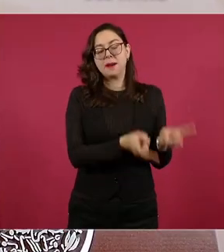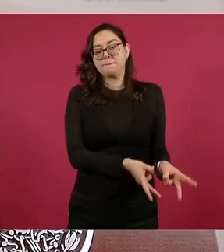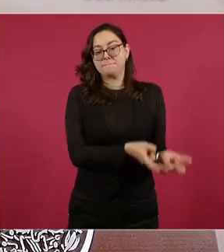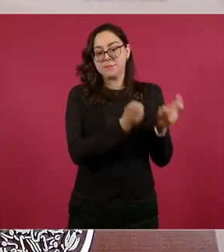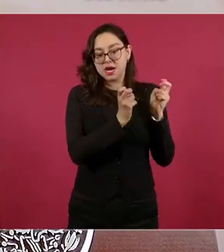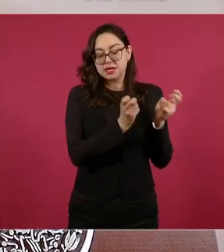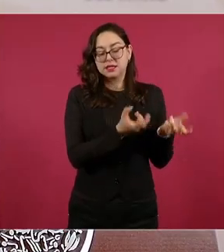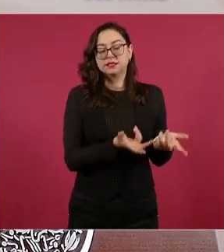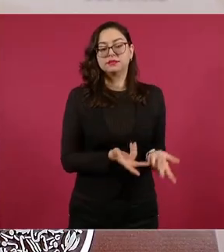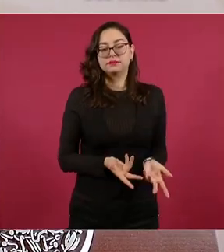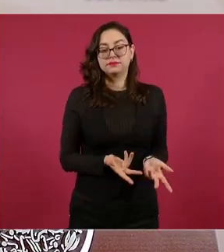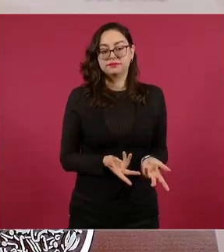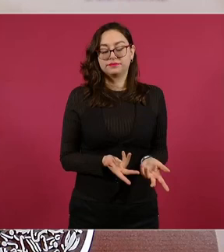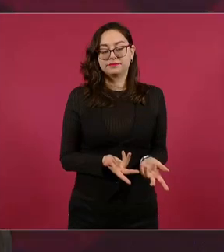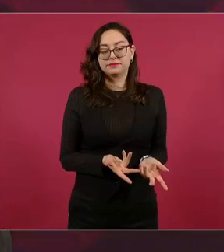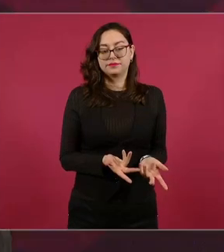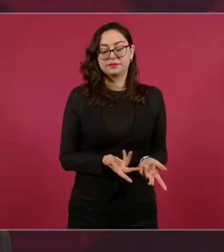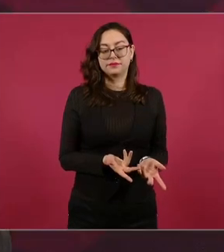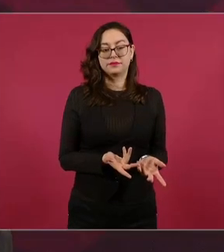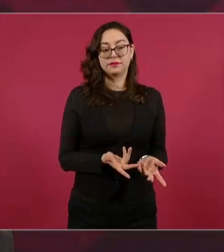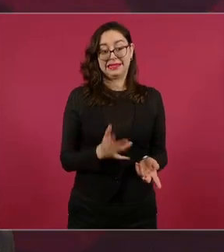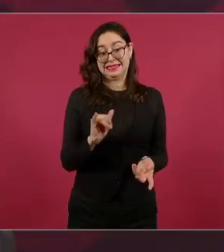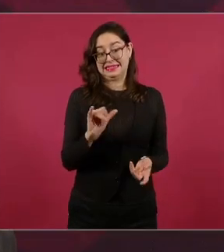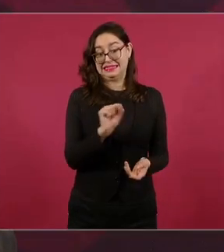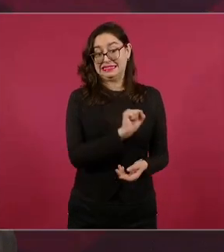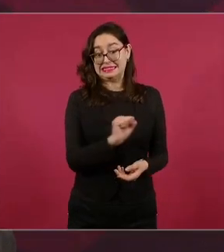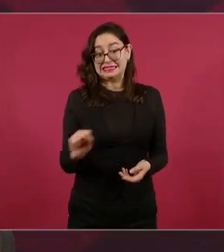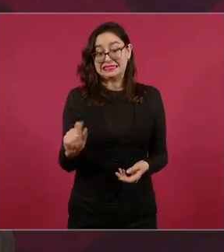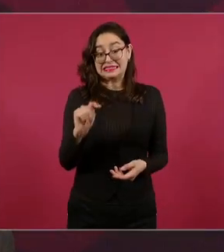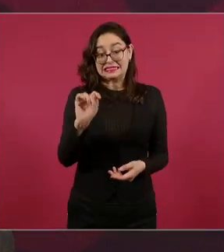Ya hemos hablado de cómo dejaron al Issste,